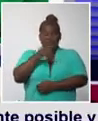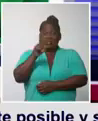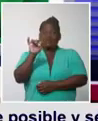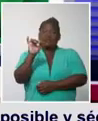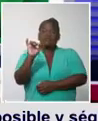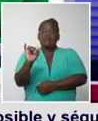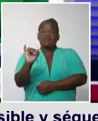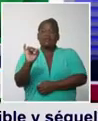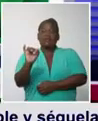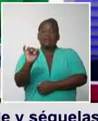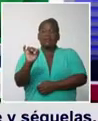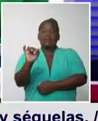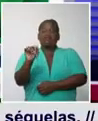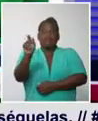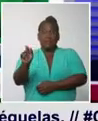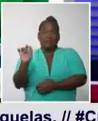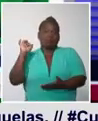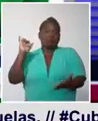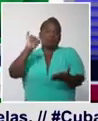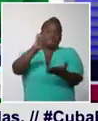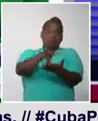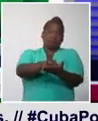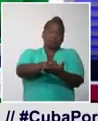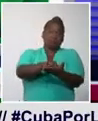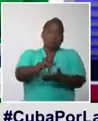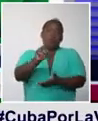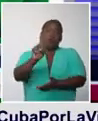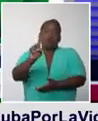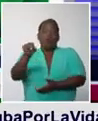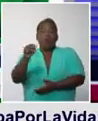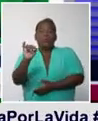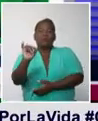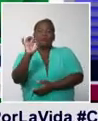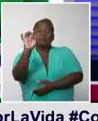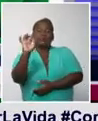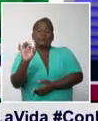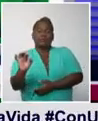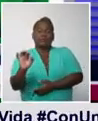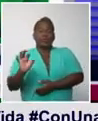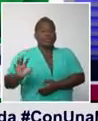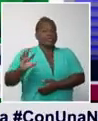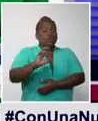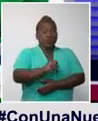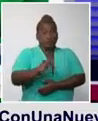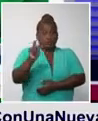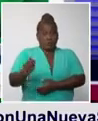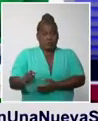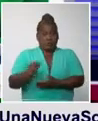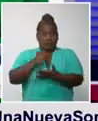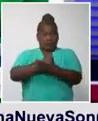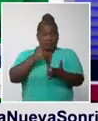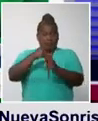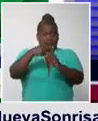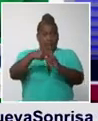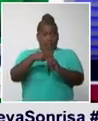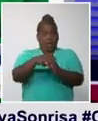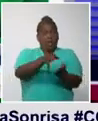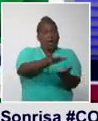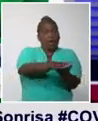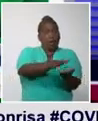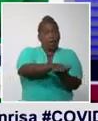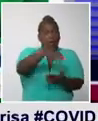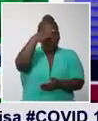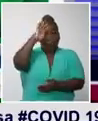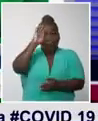casos importados, eso es el 1,6% de todos los diagnosticados, y en el acumulado en Cuba, desde